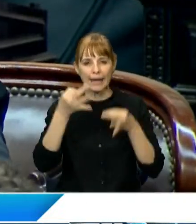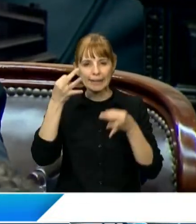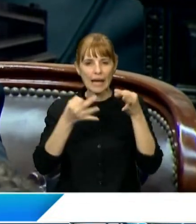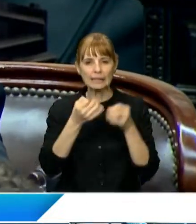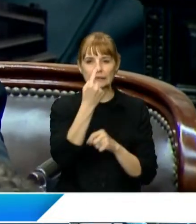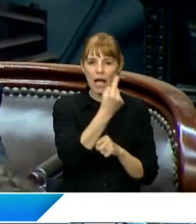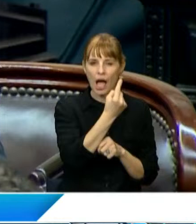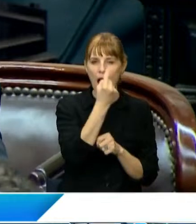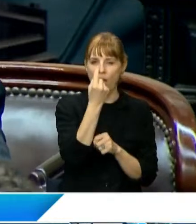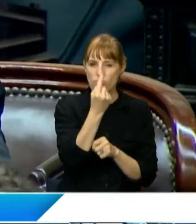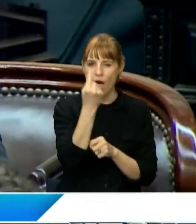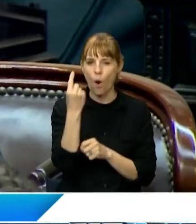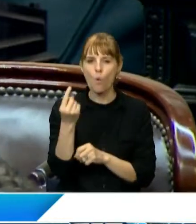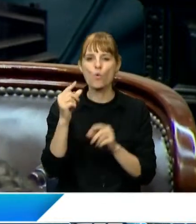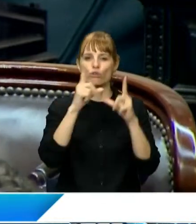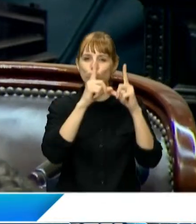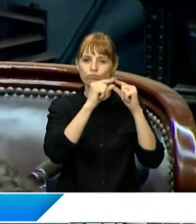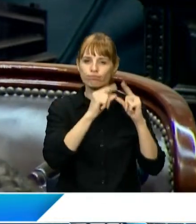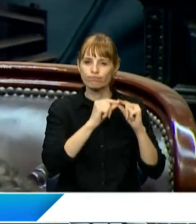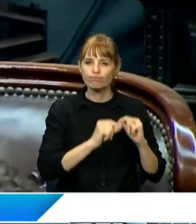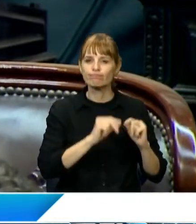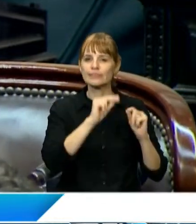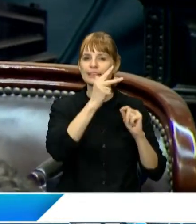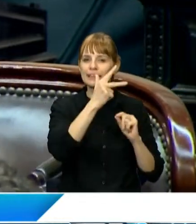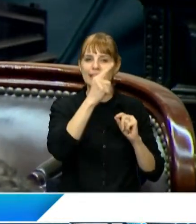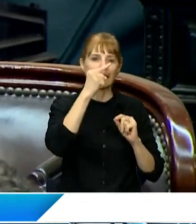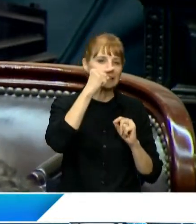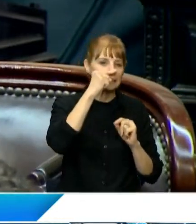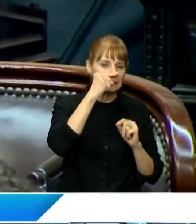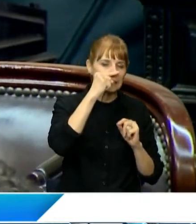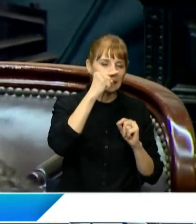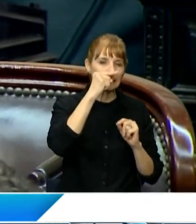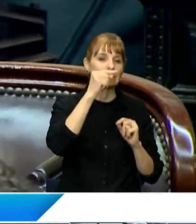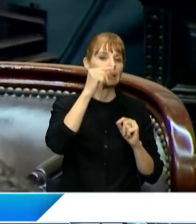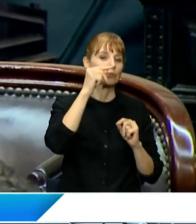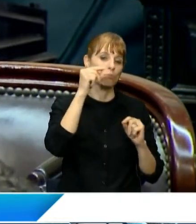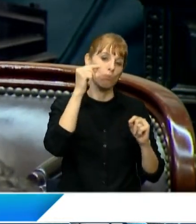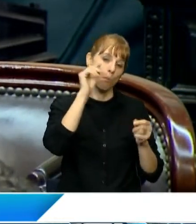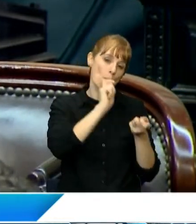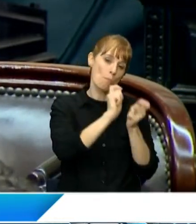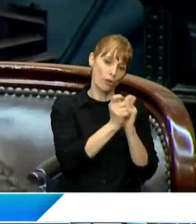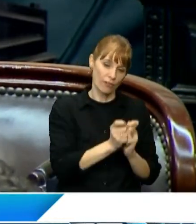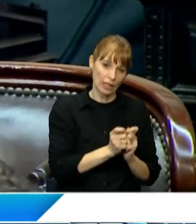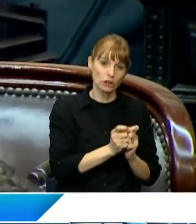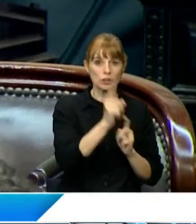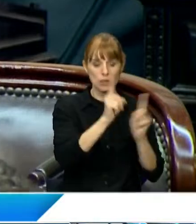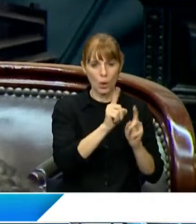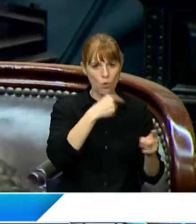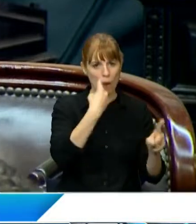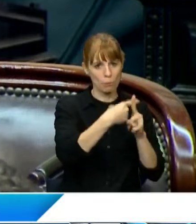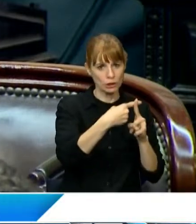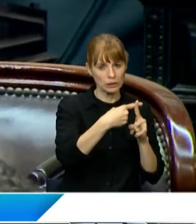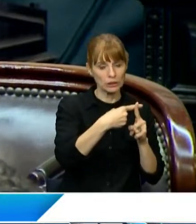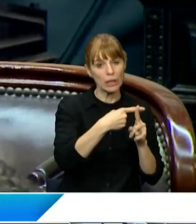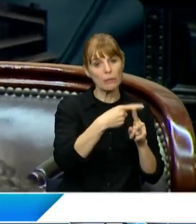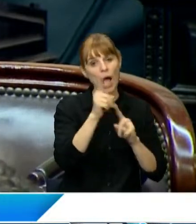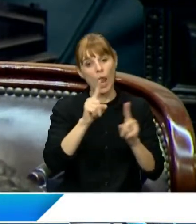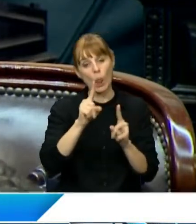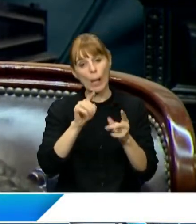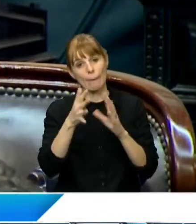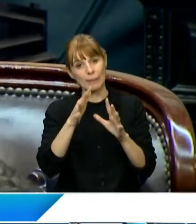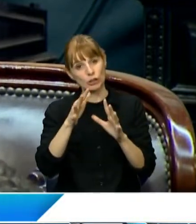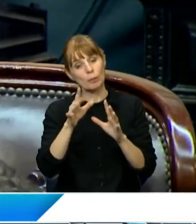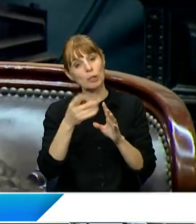las 37 modificaciones efectuadas por el Senado, entendemos algunas de ellas muy positivas, otras modestamente buenas, pero en